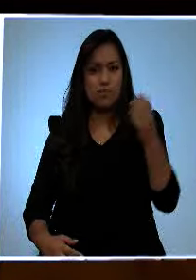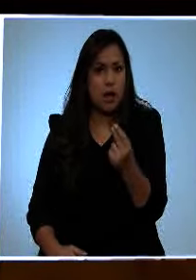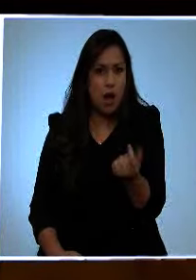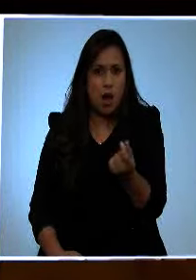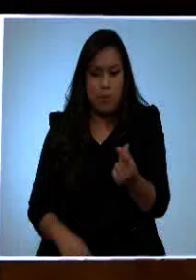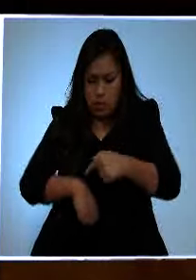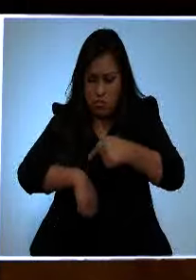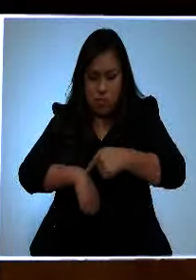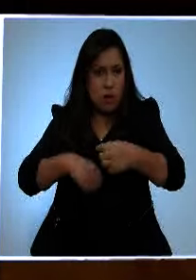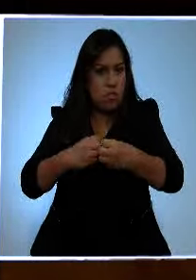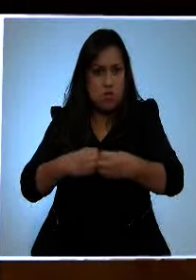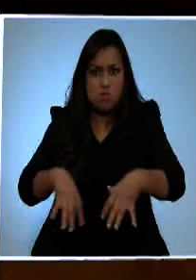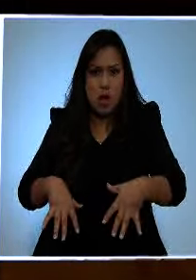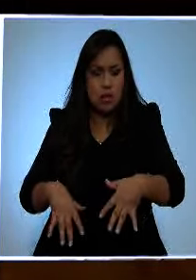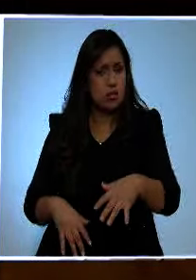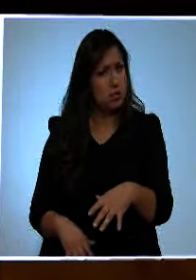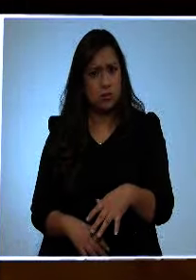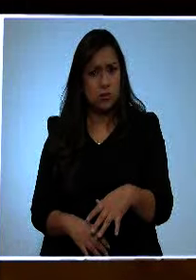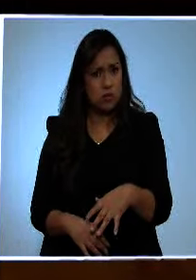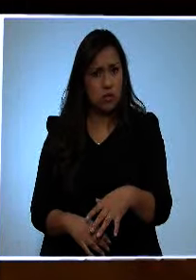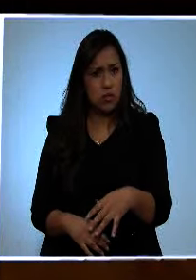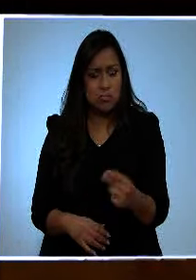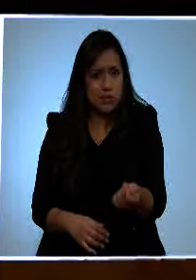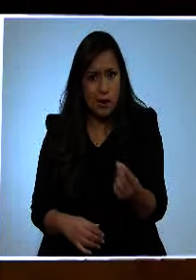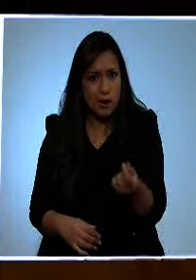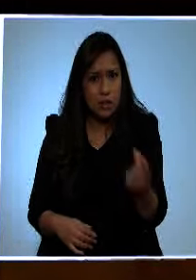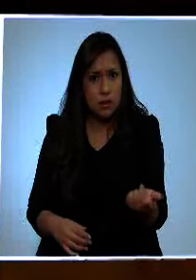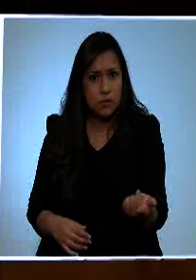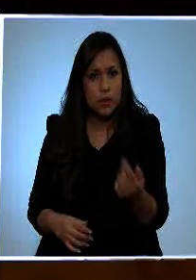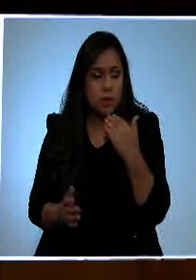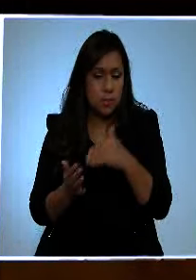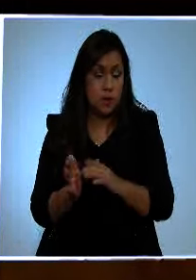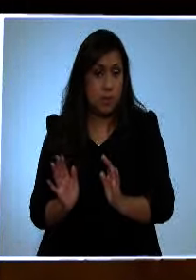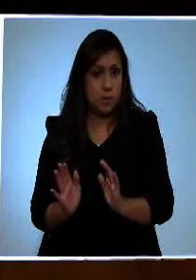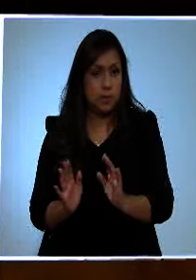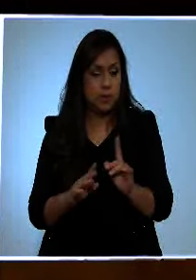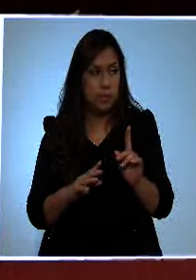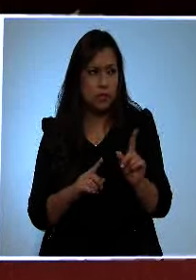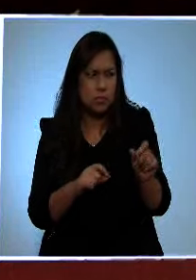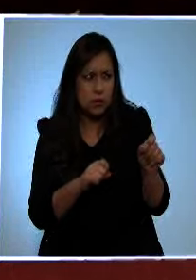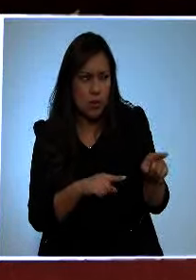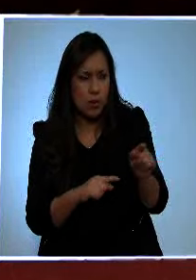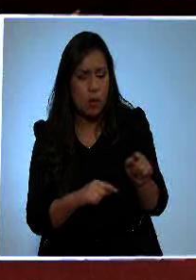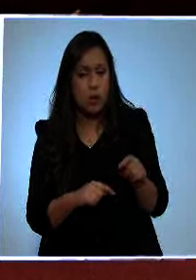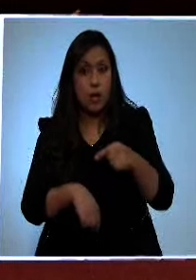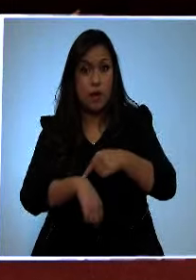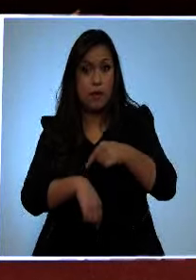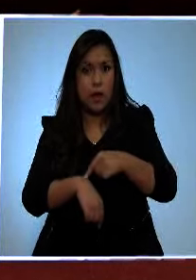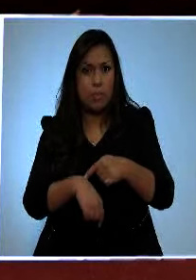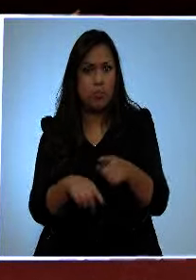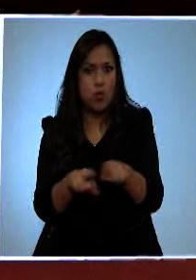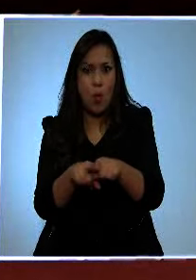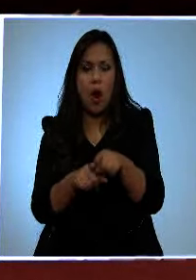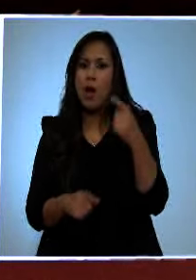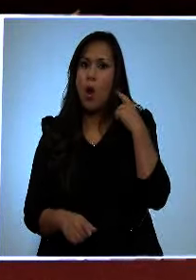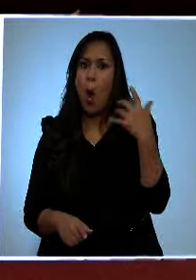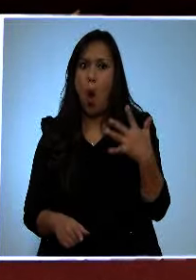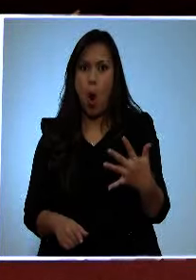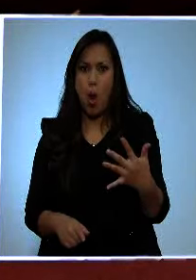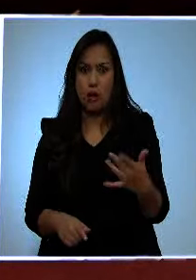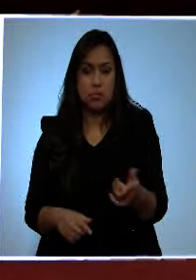perder el tiempo en el caso del de la de los delitos vale el el el término el tiempo es oro exactamente